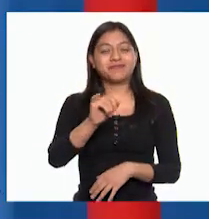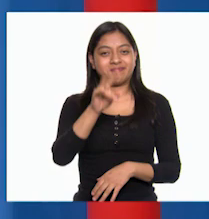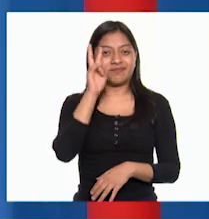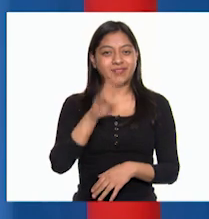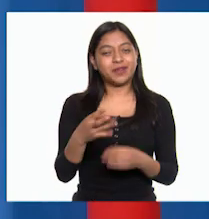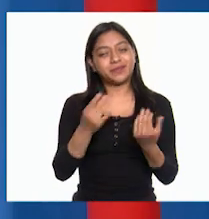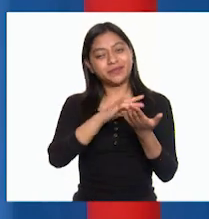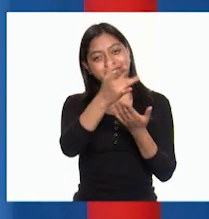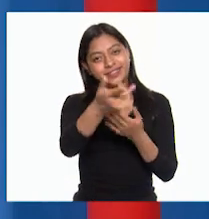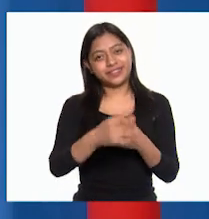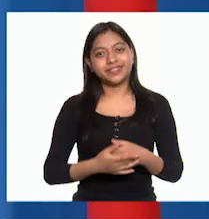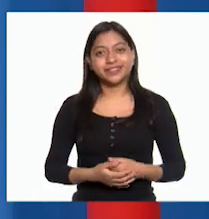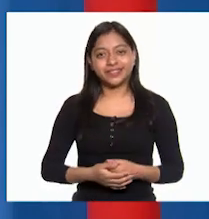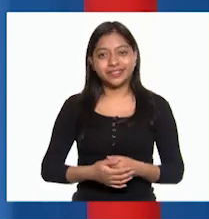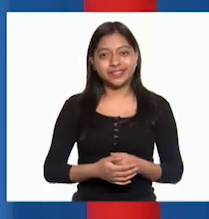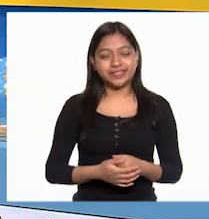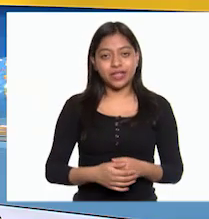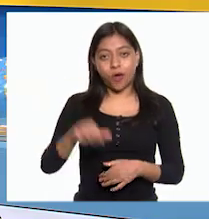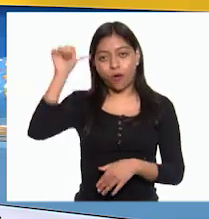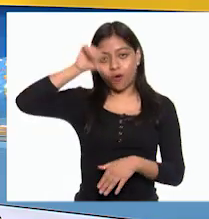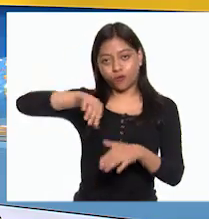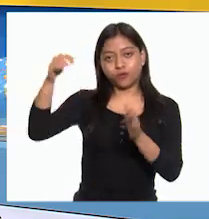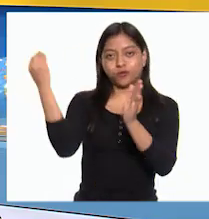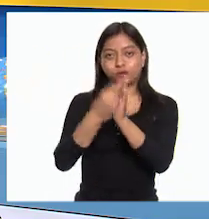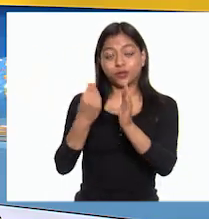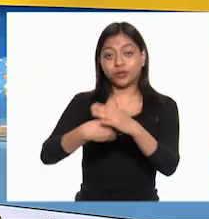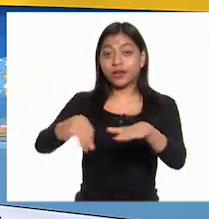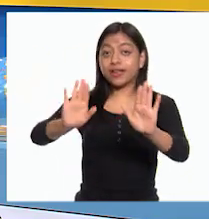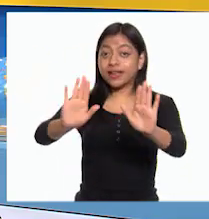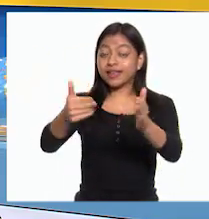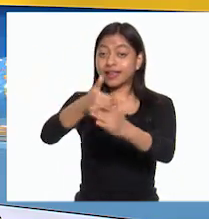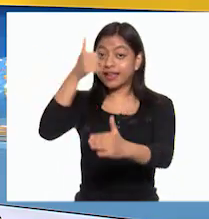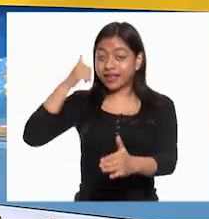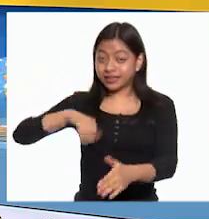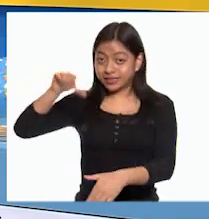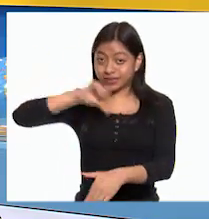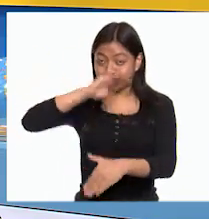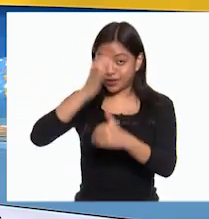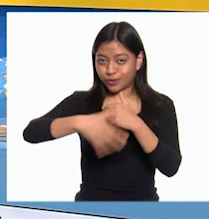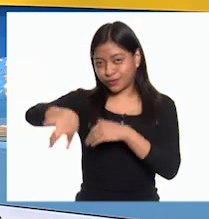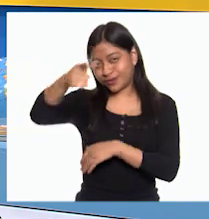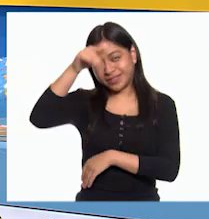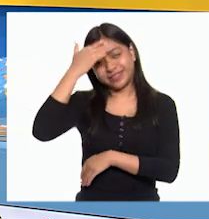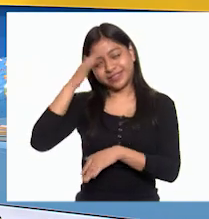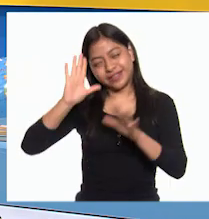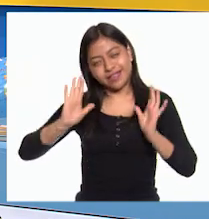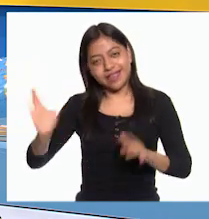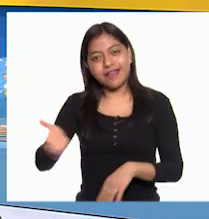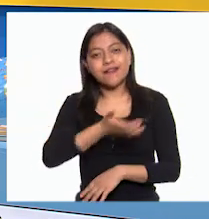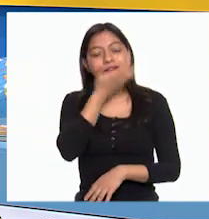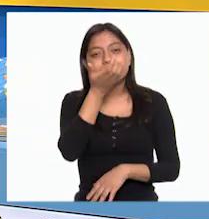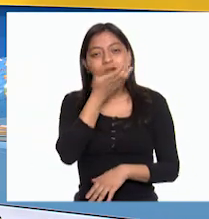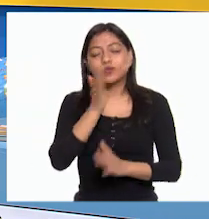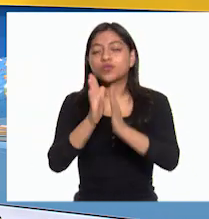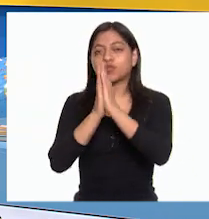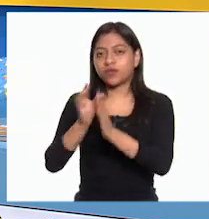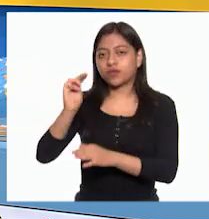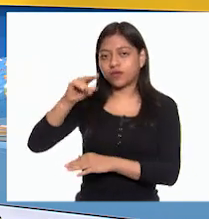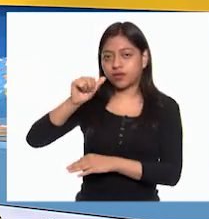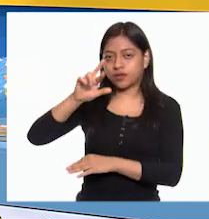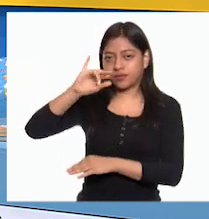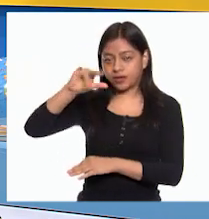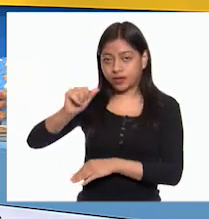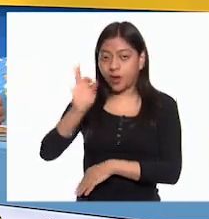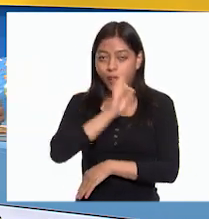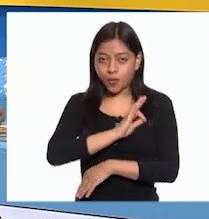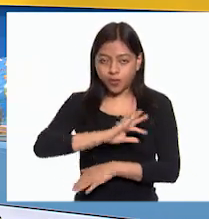y muchísimas gracias por esta sesión. Pero antes de concluir, como ya es nuestra costumbre, por favor, María, ¿realizarías